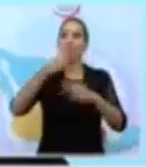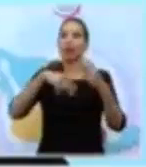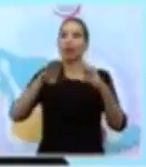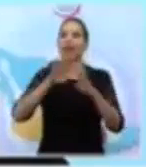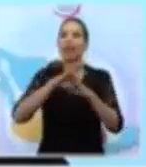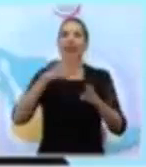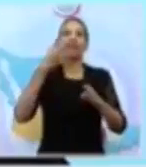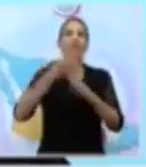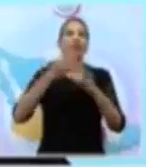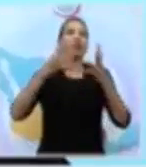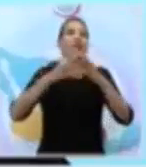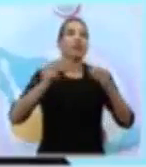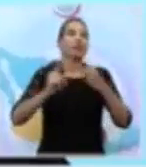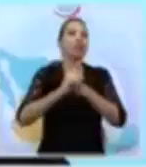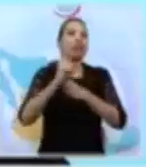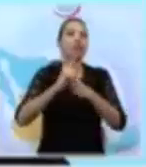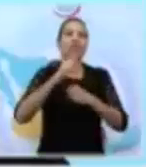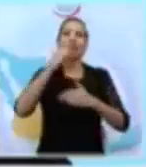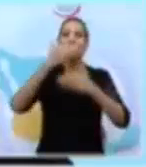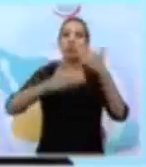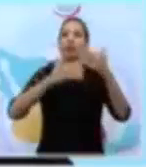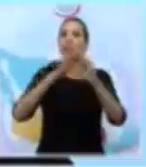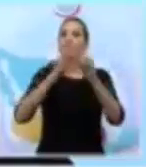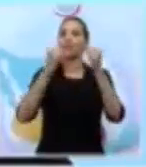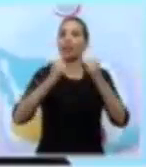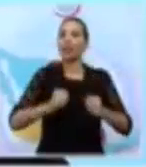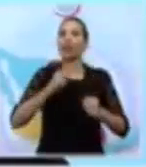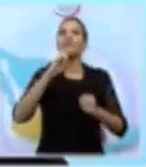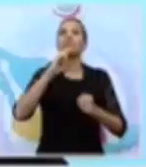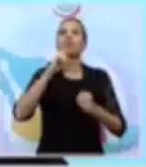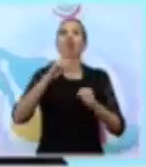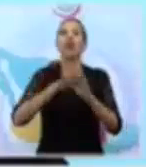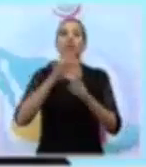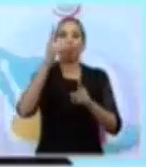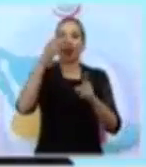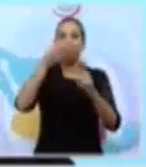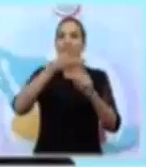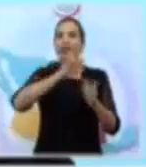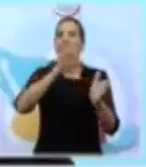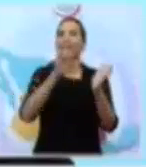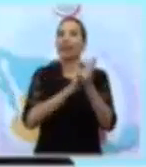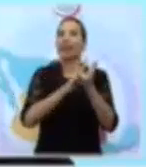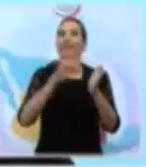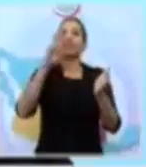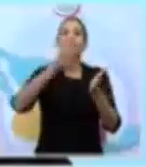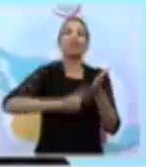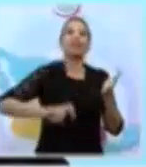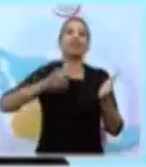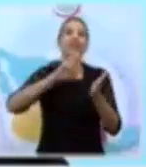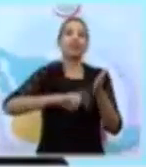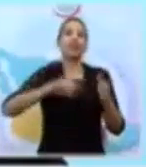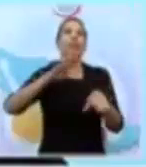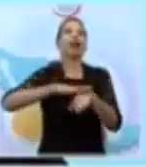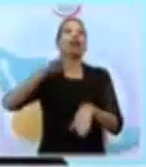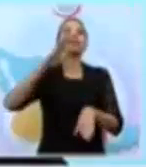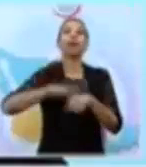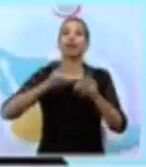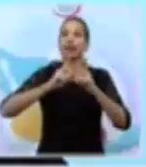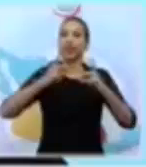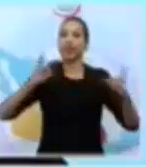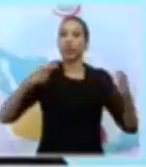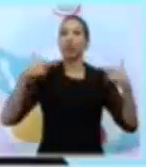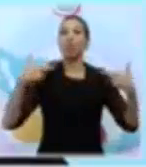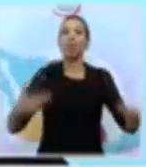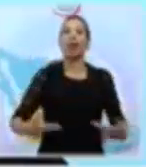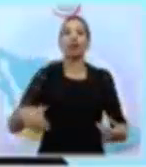que sin duda sentará las bases para una nueva agenda legislativa que promueva cada vez más el desarrollo